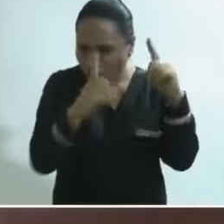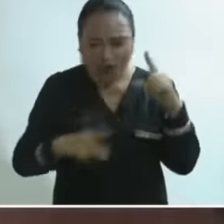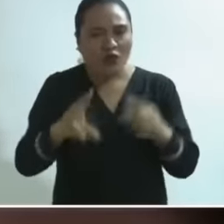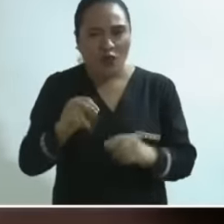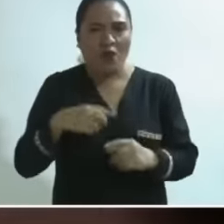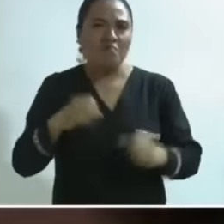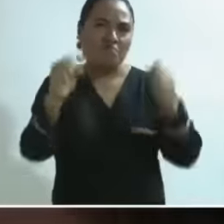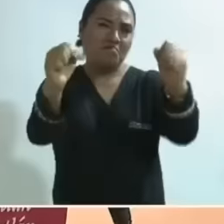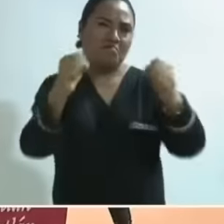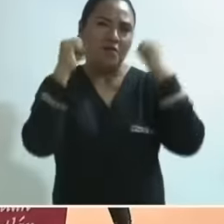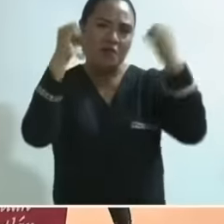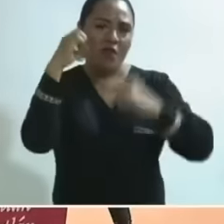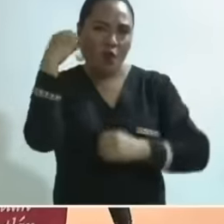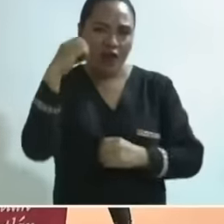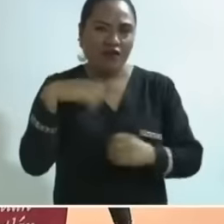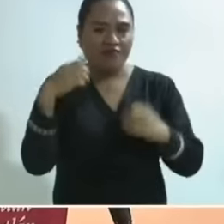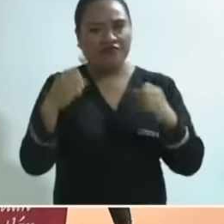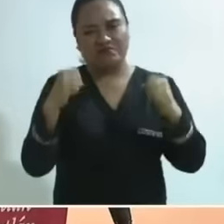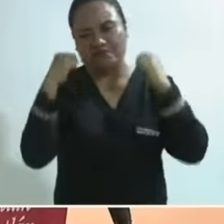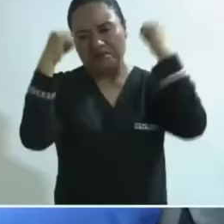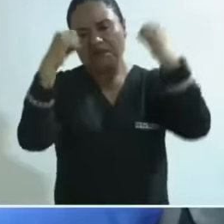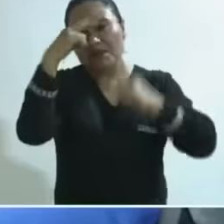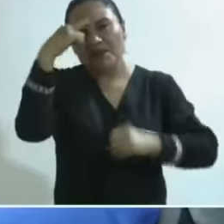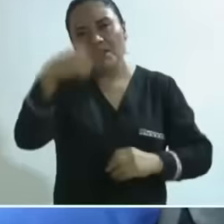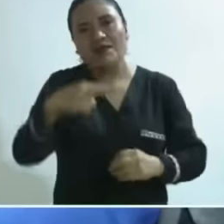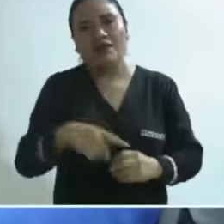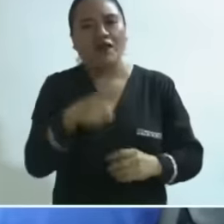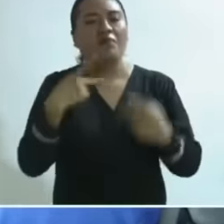Oaxaca! ¡Que viva México!